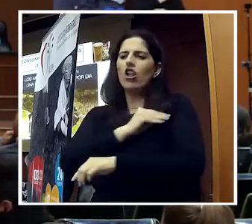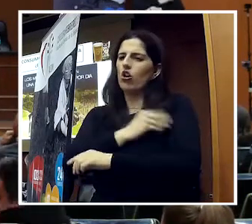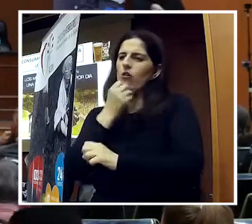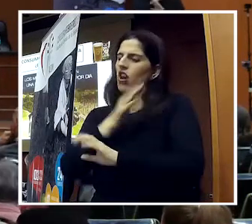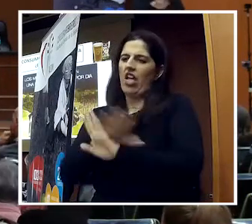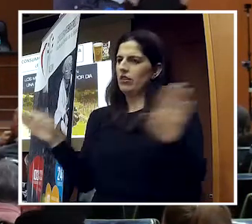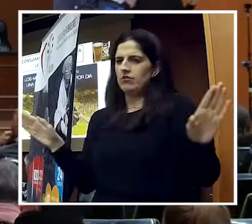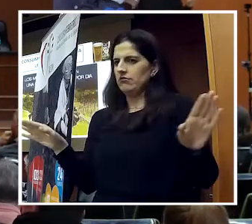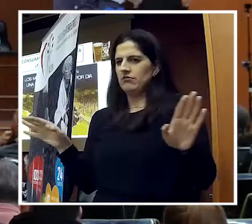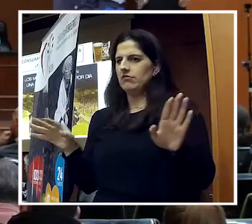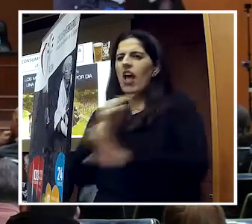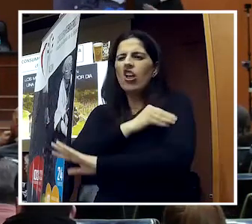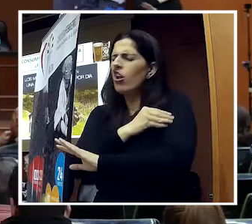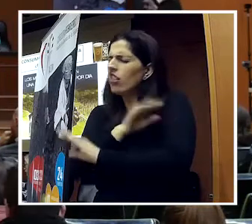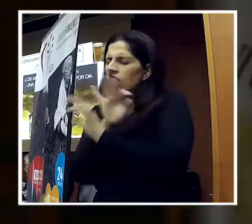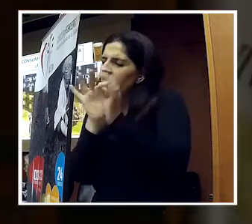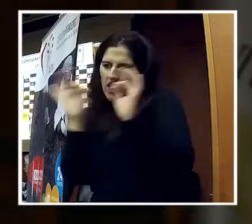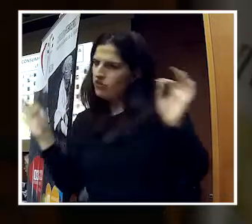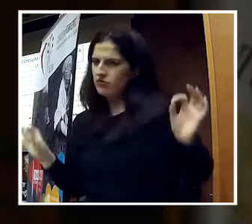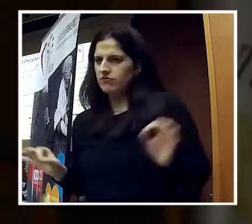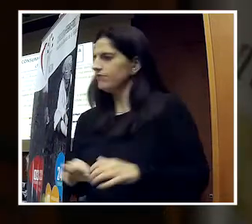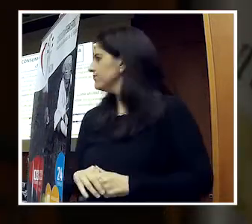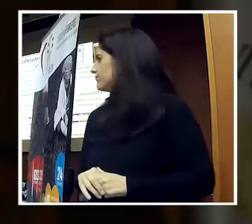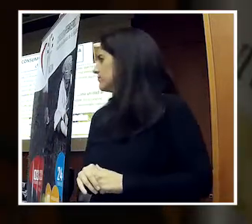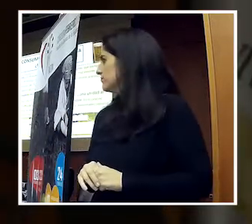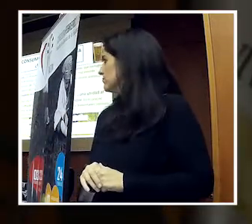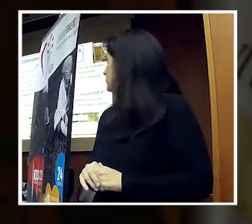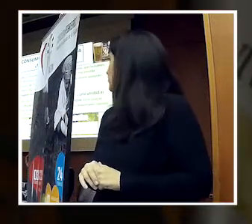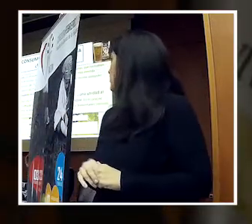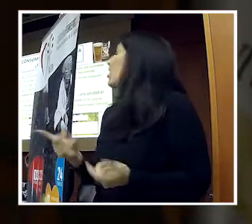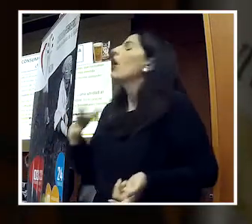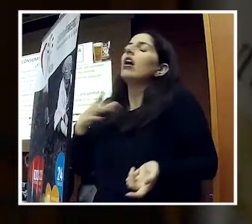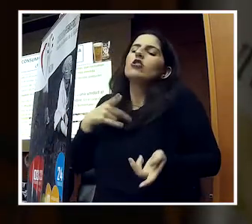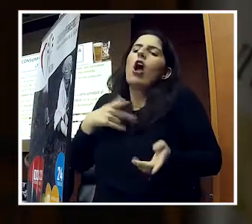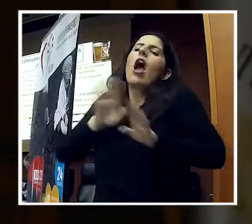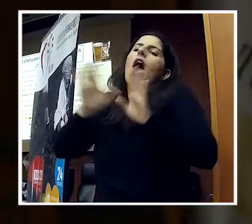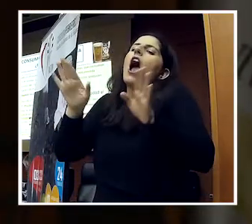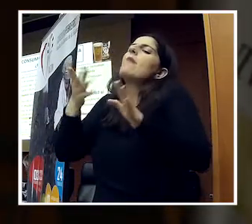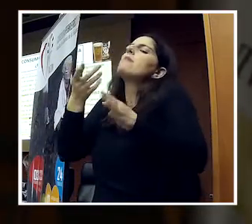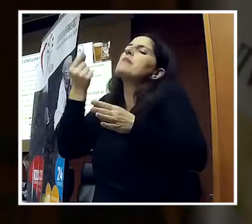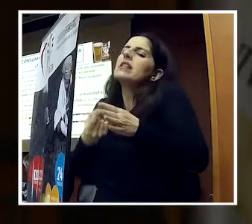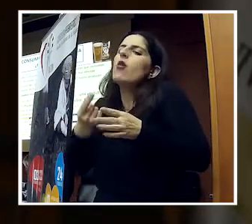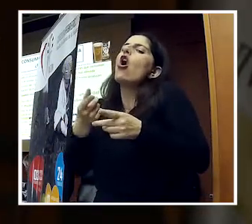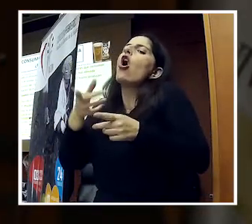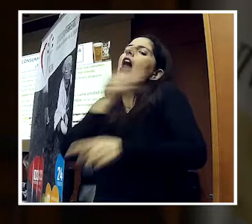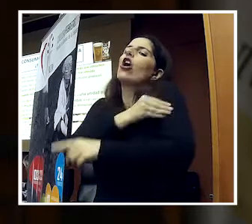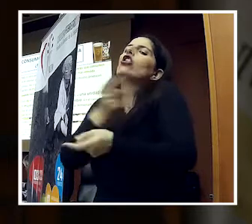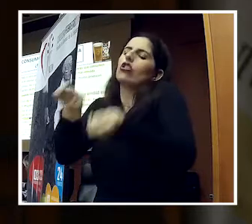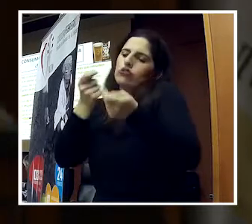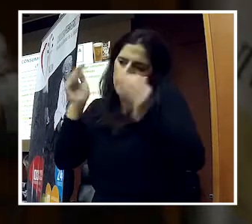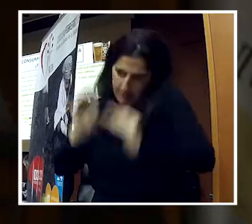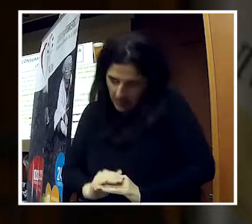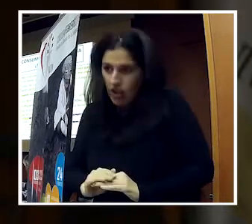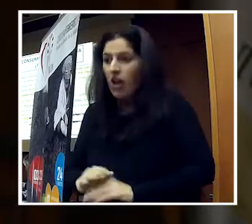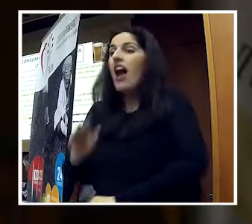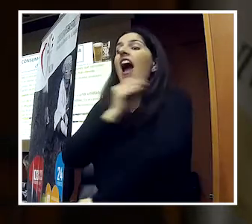incidir en que se debe de tomar alcohol, ni muchísimo menos, pero yo creo que todo tiene que moderarse, ¿no? Sobre todo en hipertensión tenemos un problema, y es que el alcohol